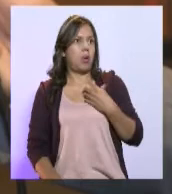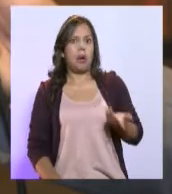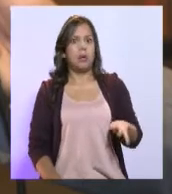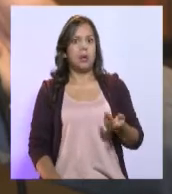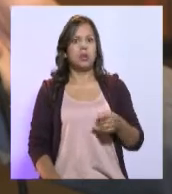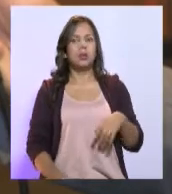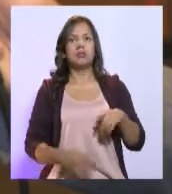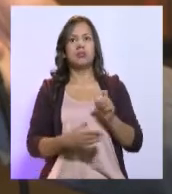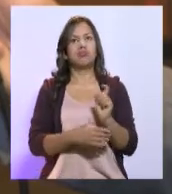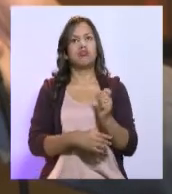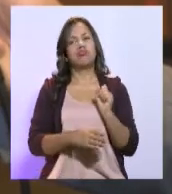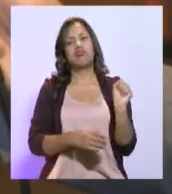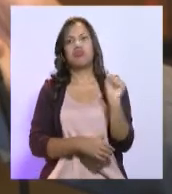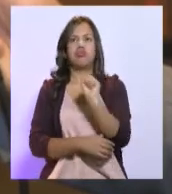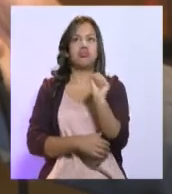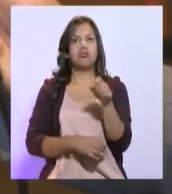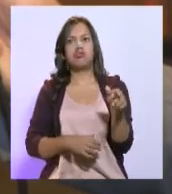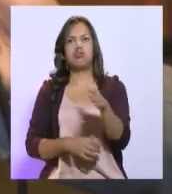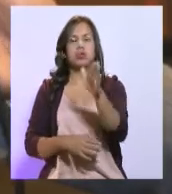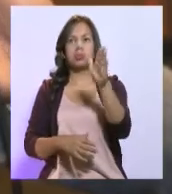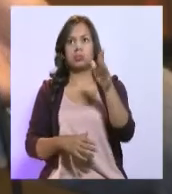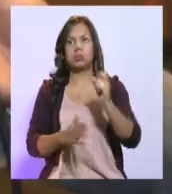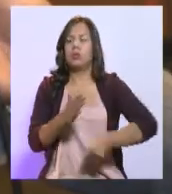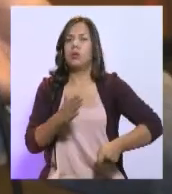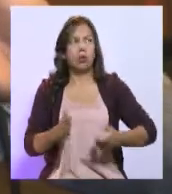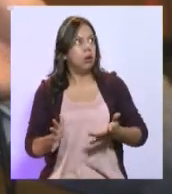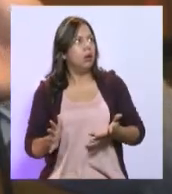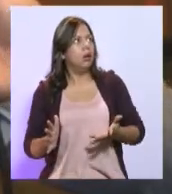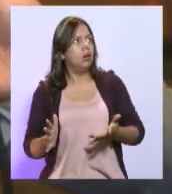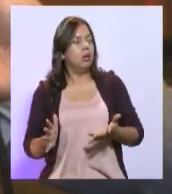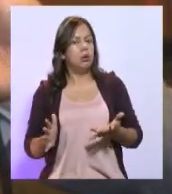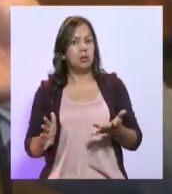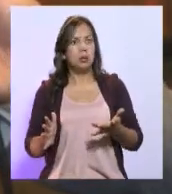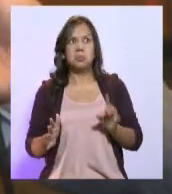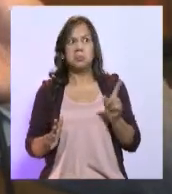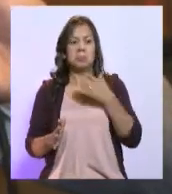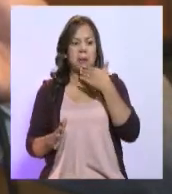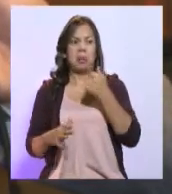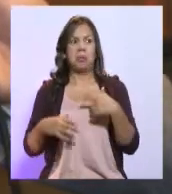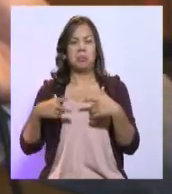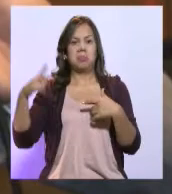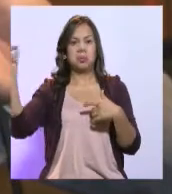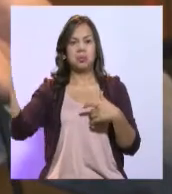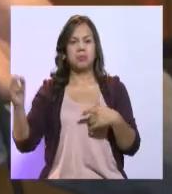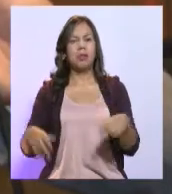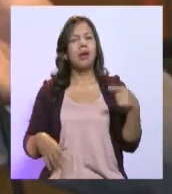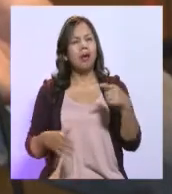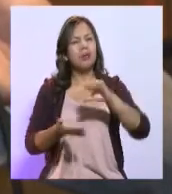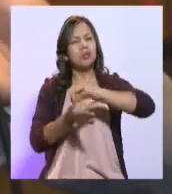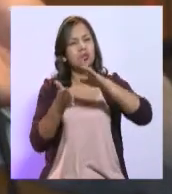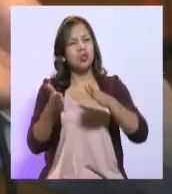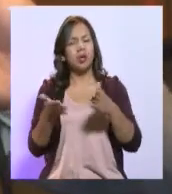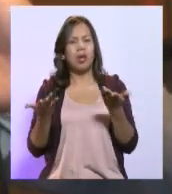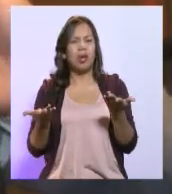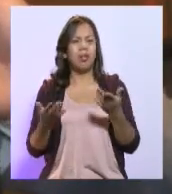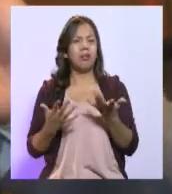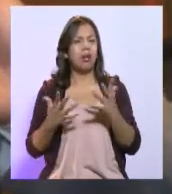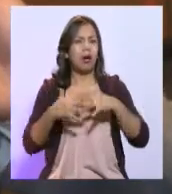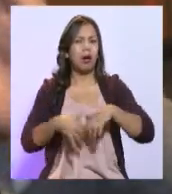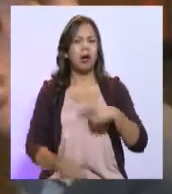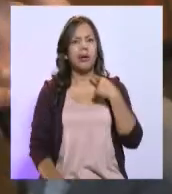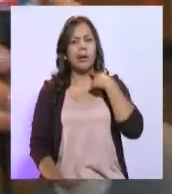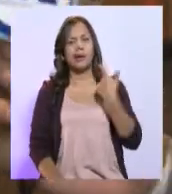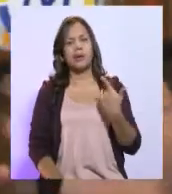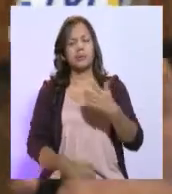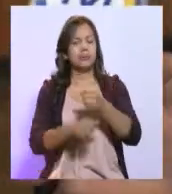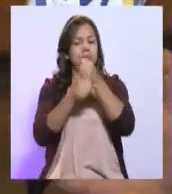que lo que contribuyen más bien es a un perjuicio a la ciudadanía antes que a la posibilidad de una opción de